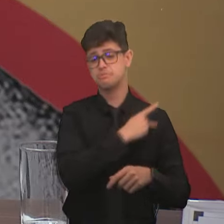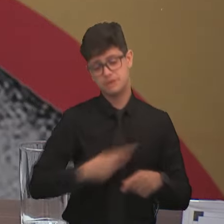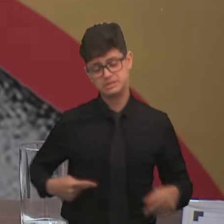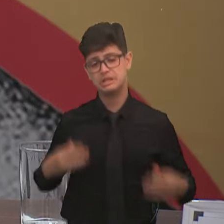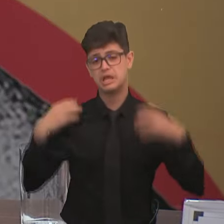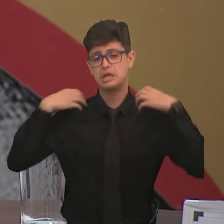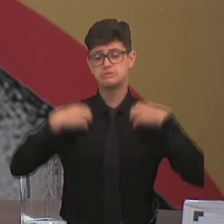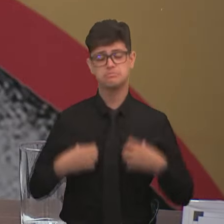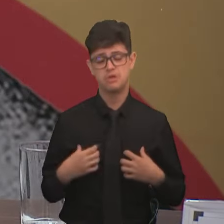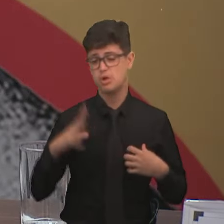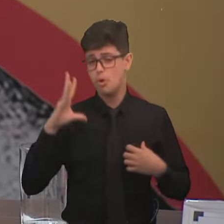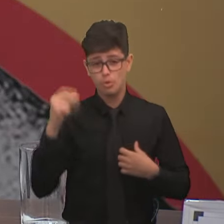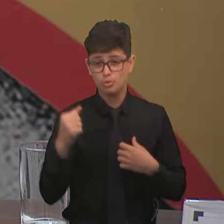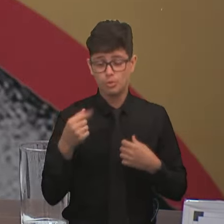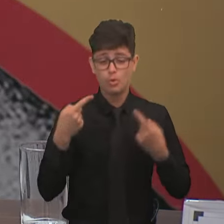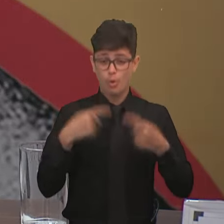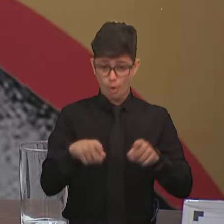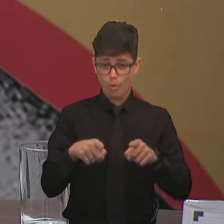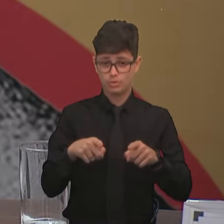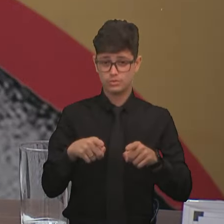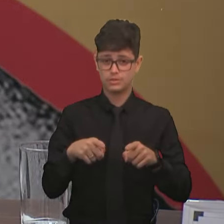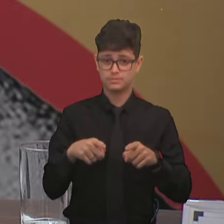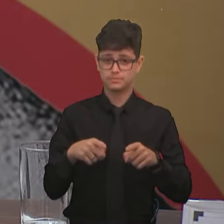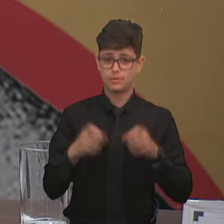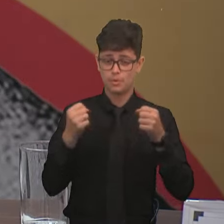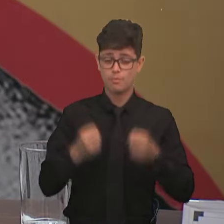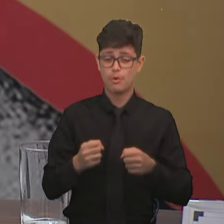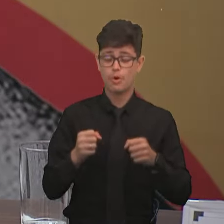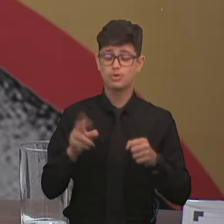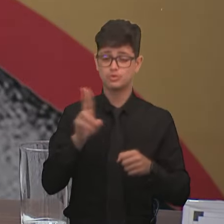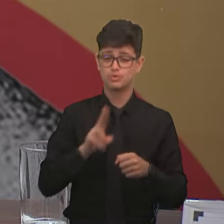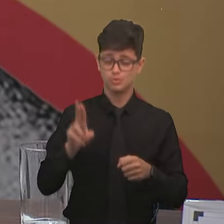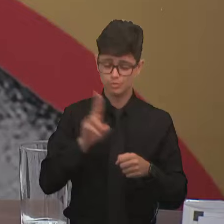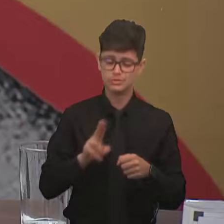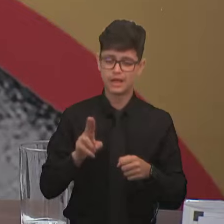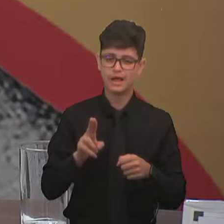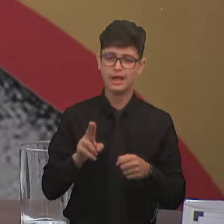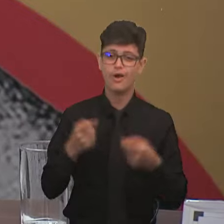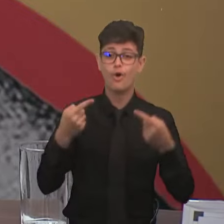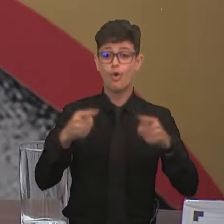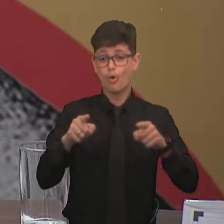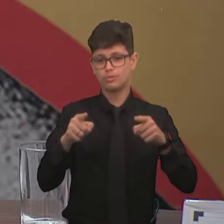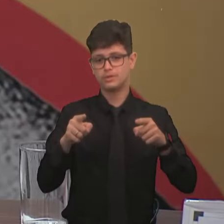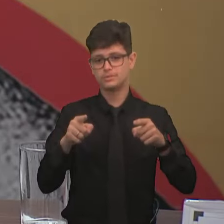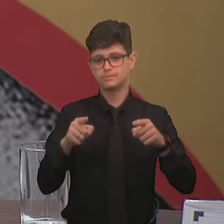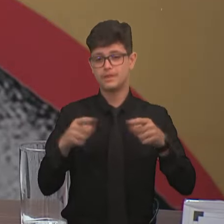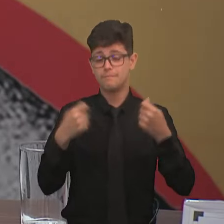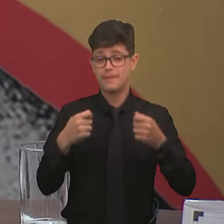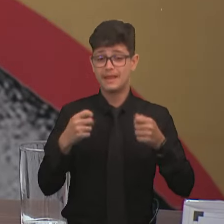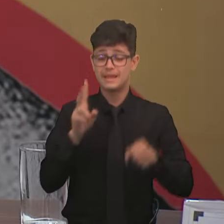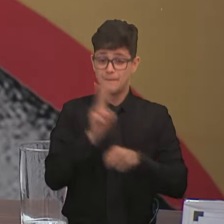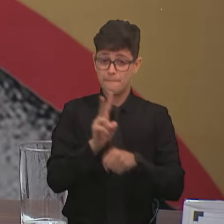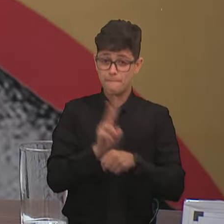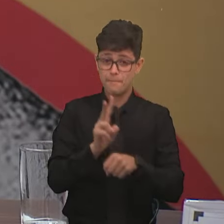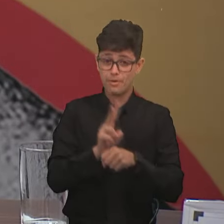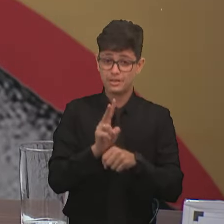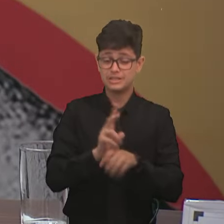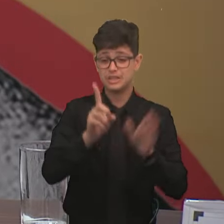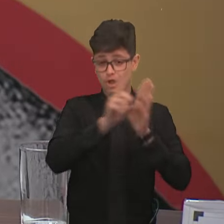las normas en instituciones creadas para defender los valores democráticos y proteger los derechos